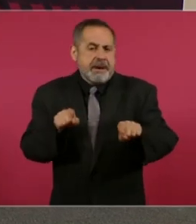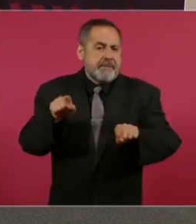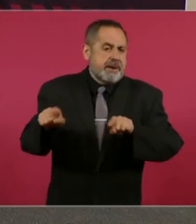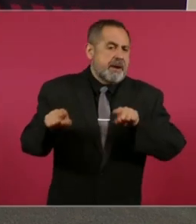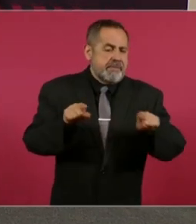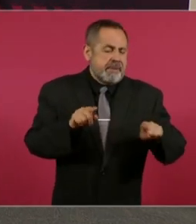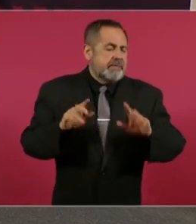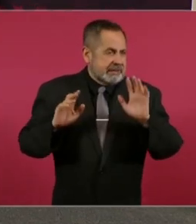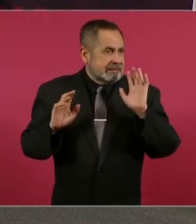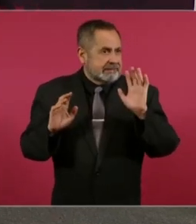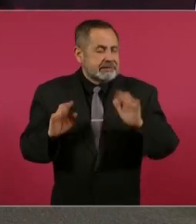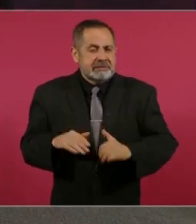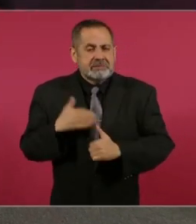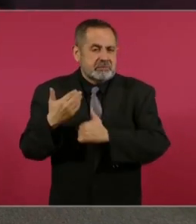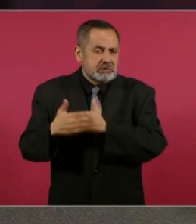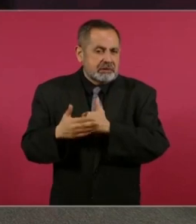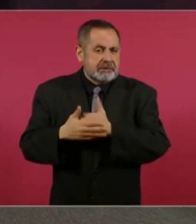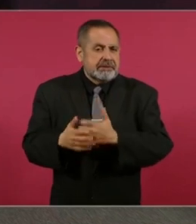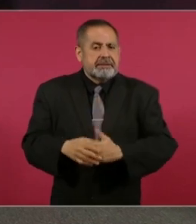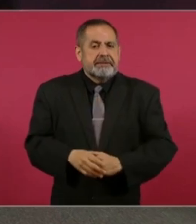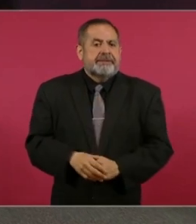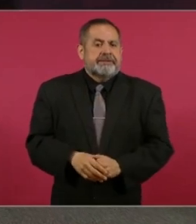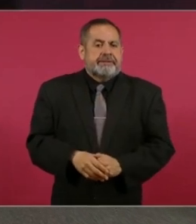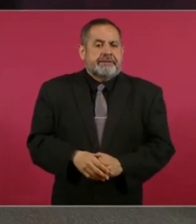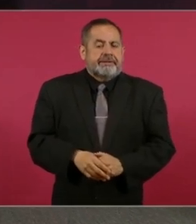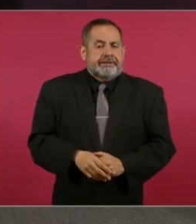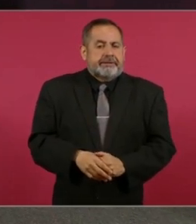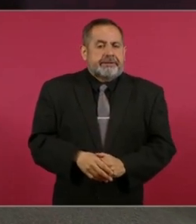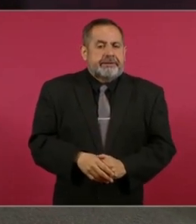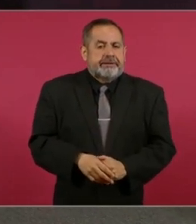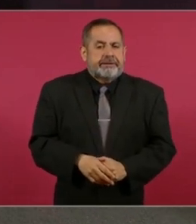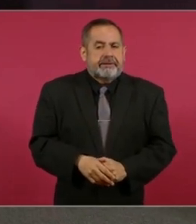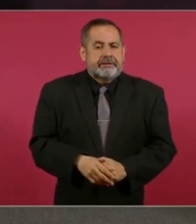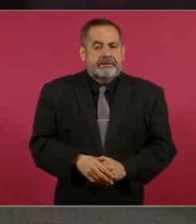Uh-huh. Se van a